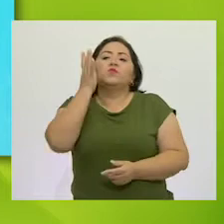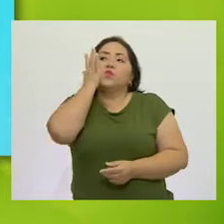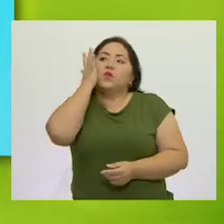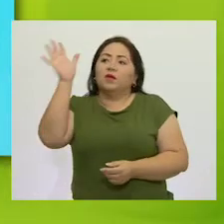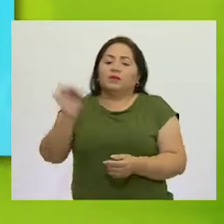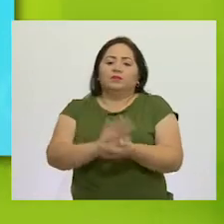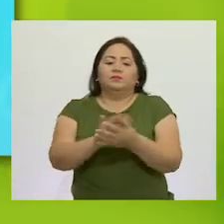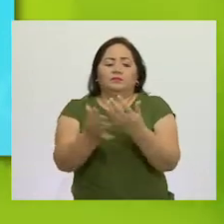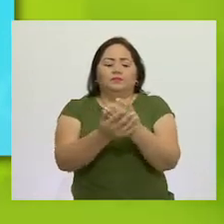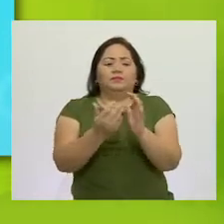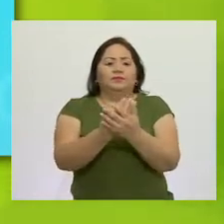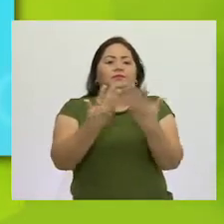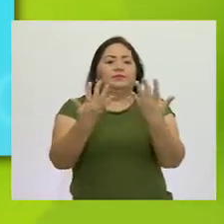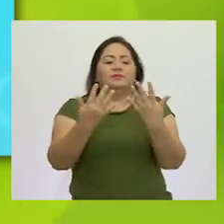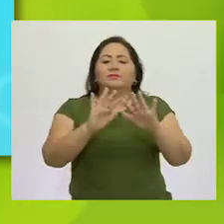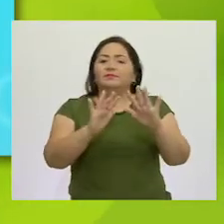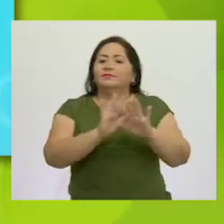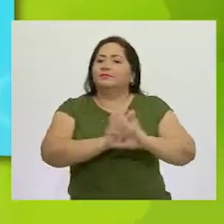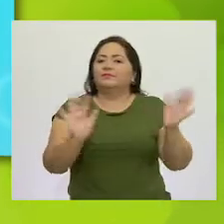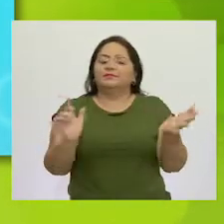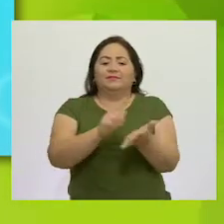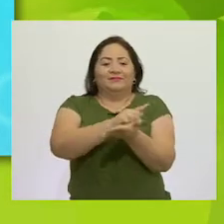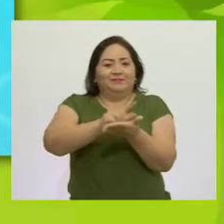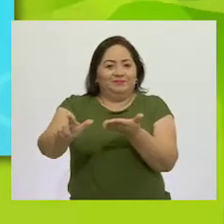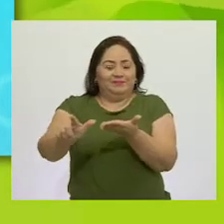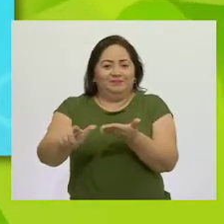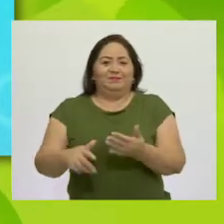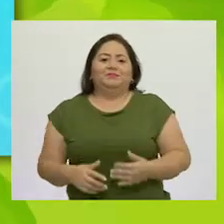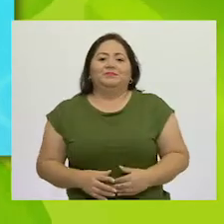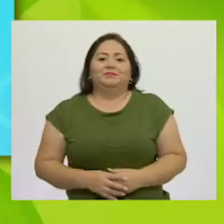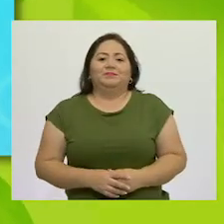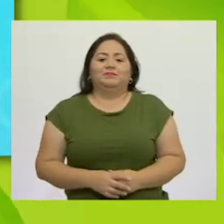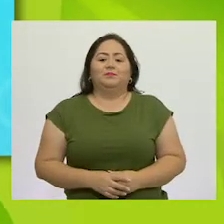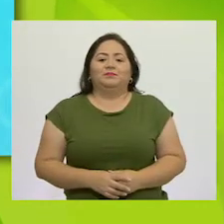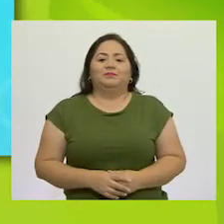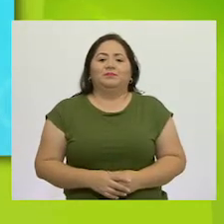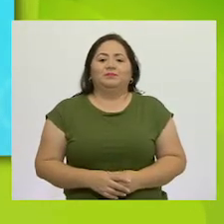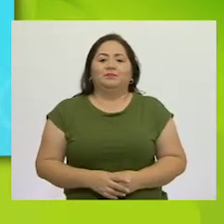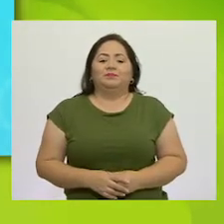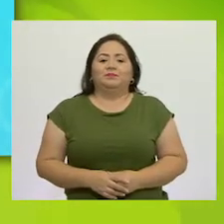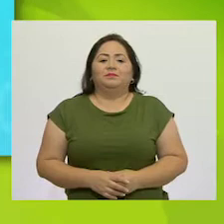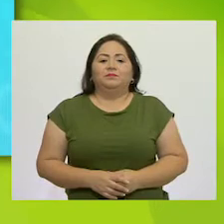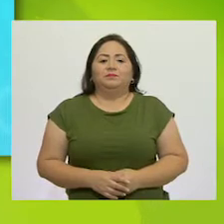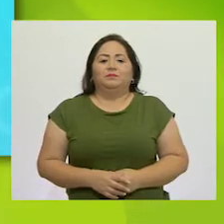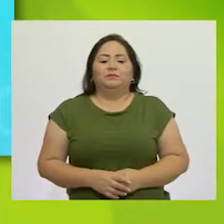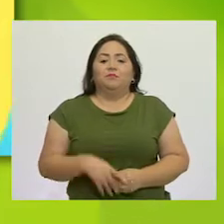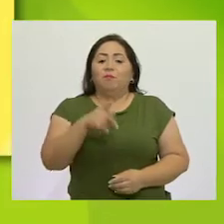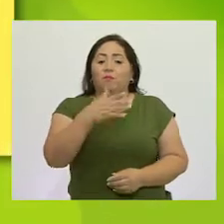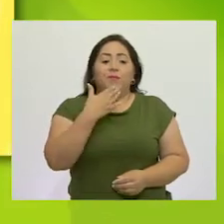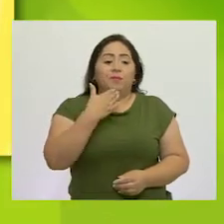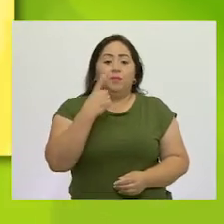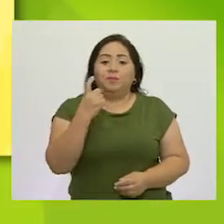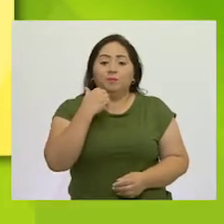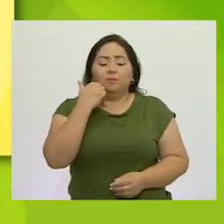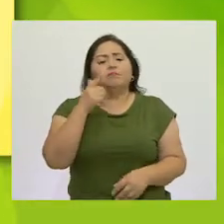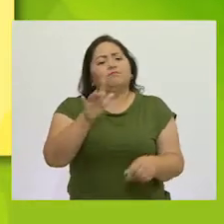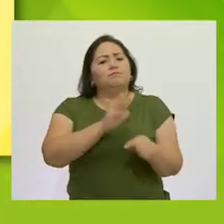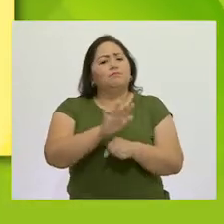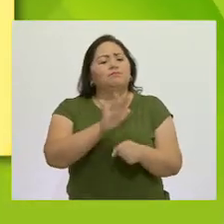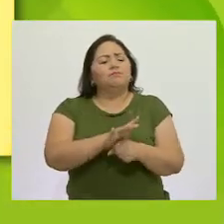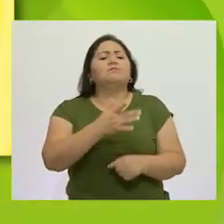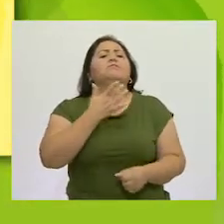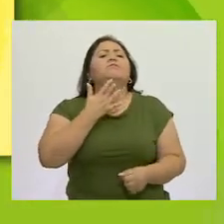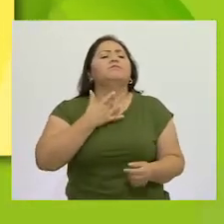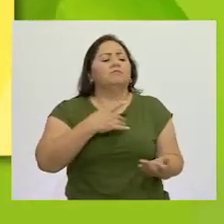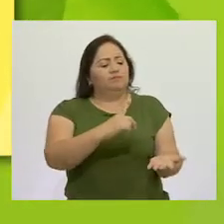Sécalas con una toalla. ¡Y listo! Tus manos están limpias. Si no tienes agua y jabón,